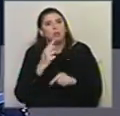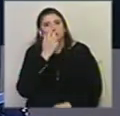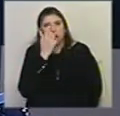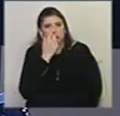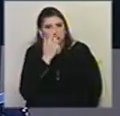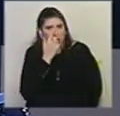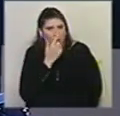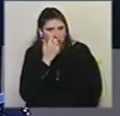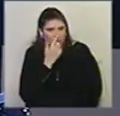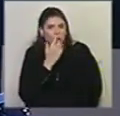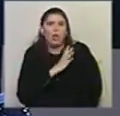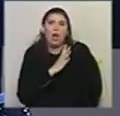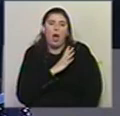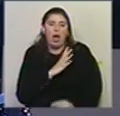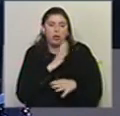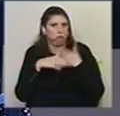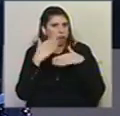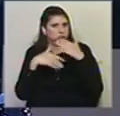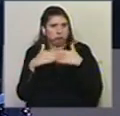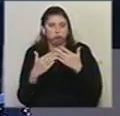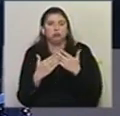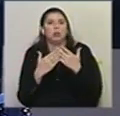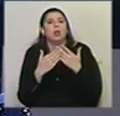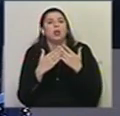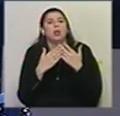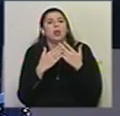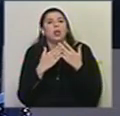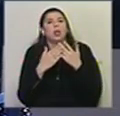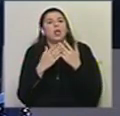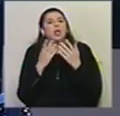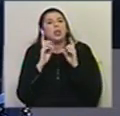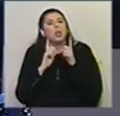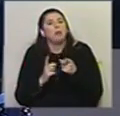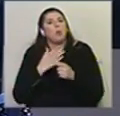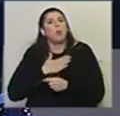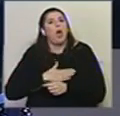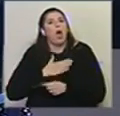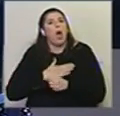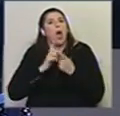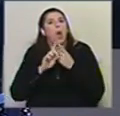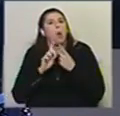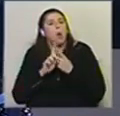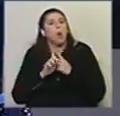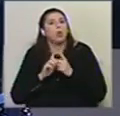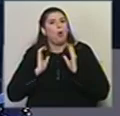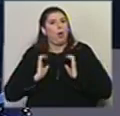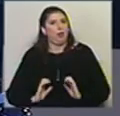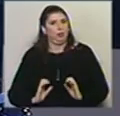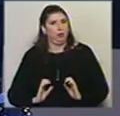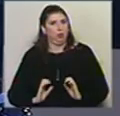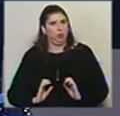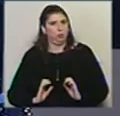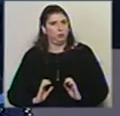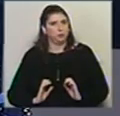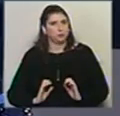cual hay que generar luz y generar sobre todo un acuerdo ético. Yo creo que lo peor que podemos hacer con este tema es la